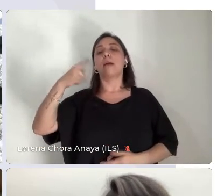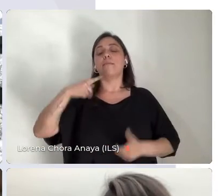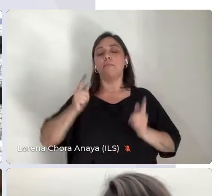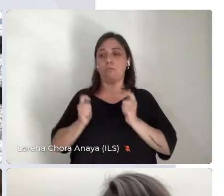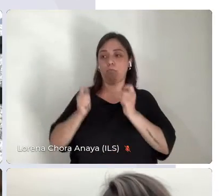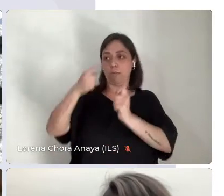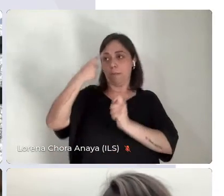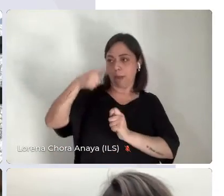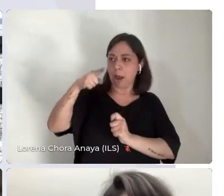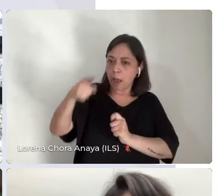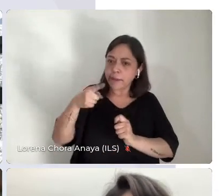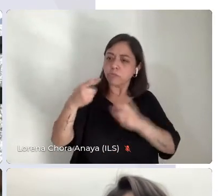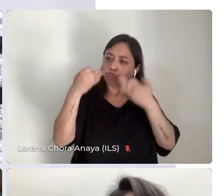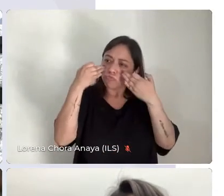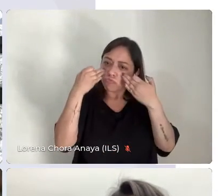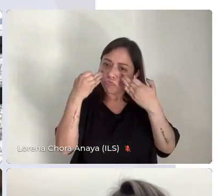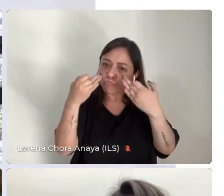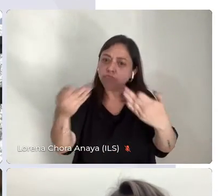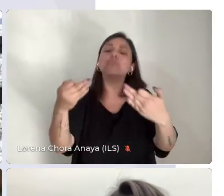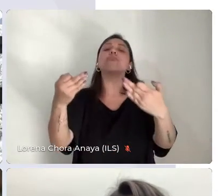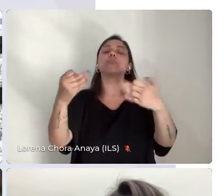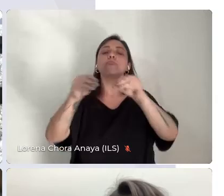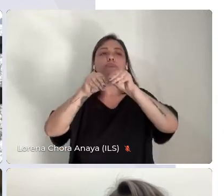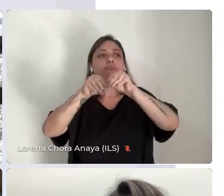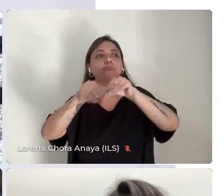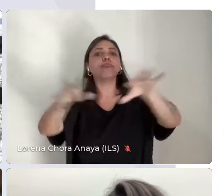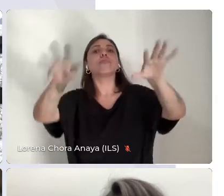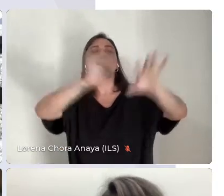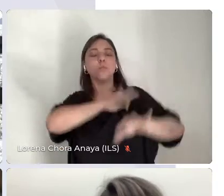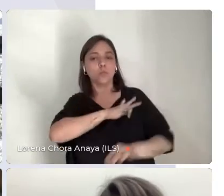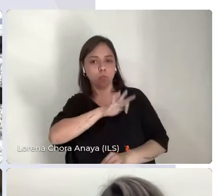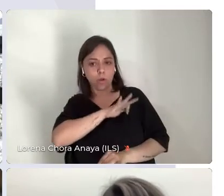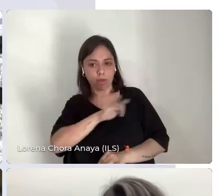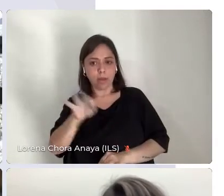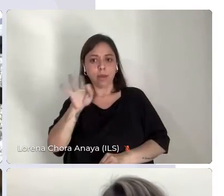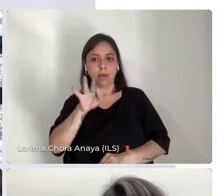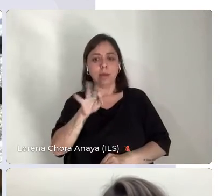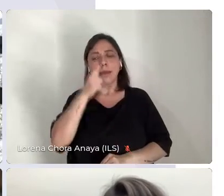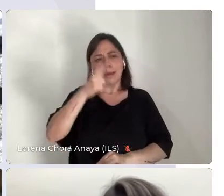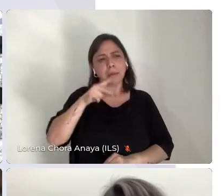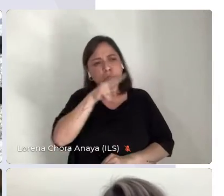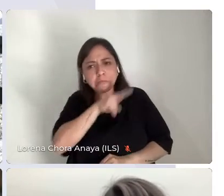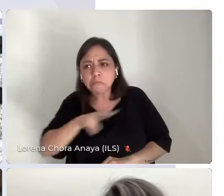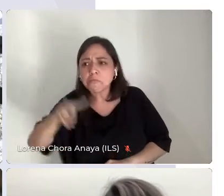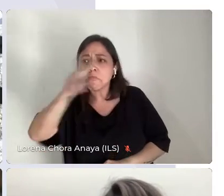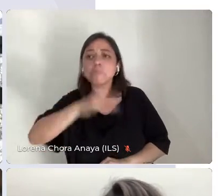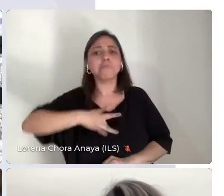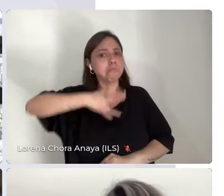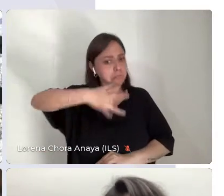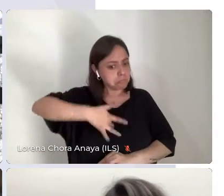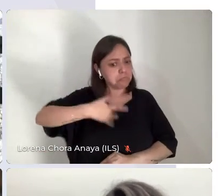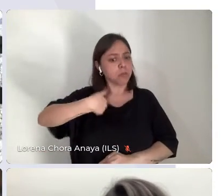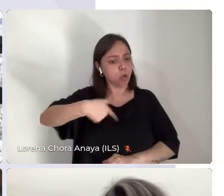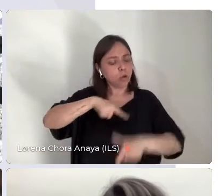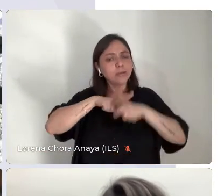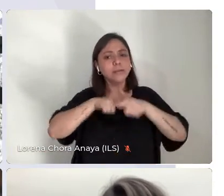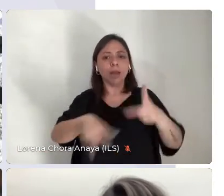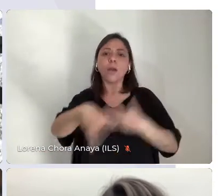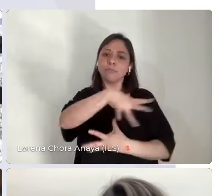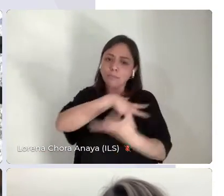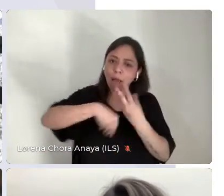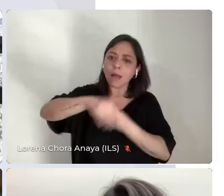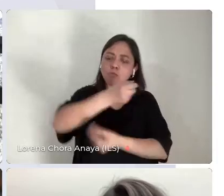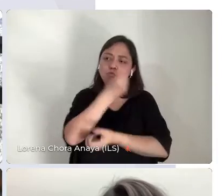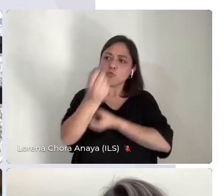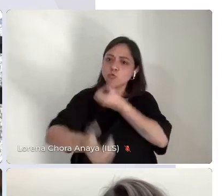impactado en un resultado final y que de alguna forma te motive a poder seguir entregando porque estás viendo cómo ese insumo que se entrega